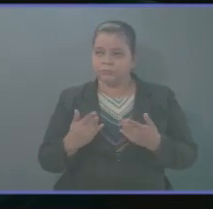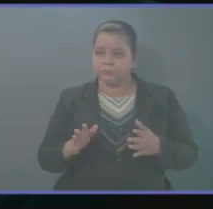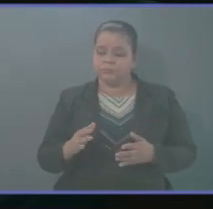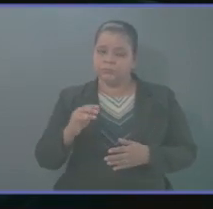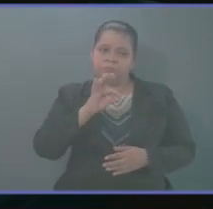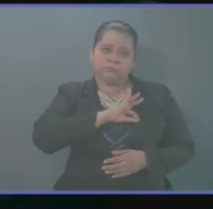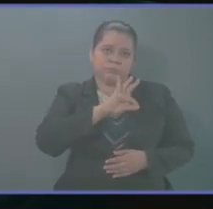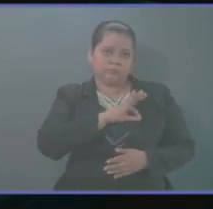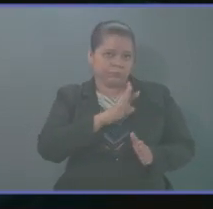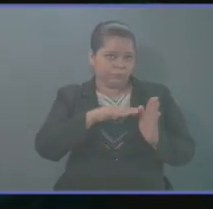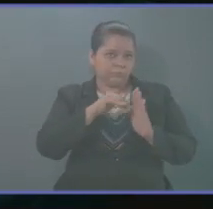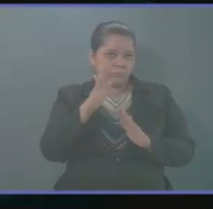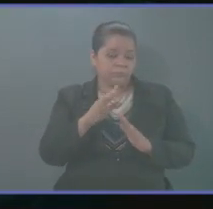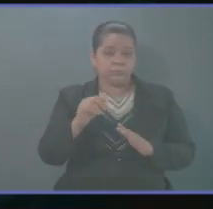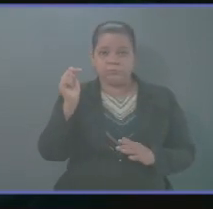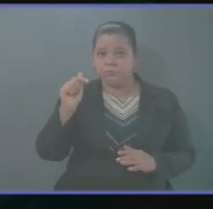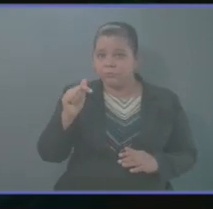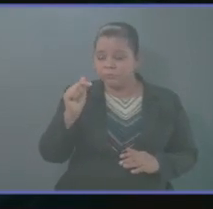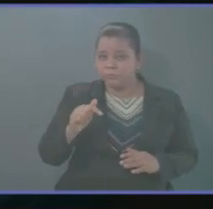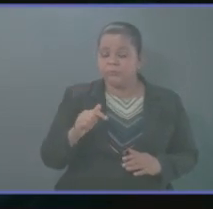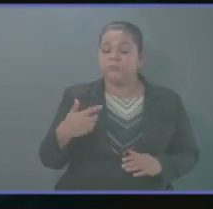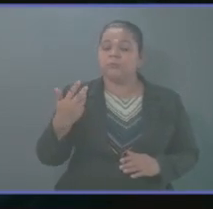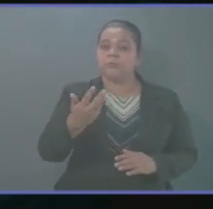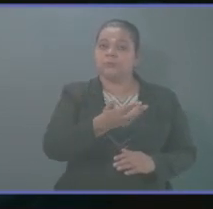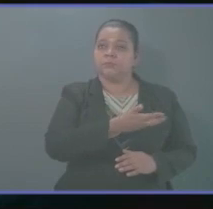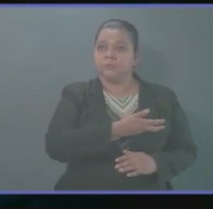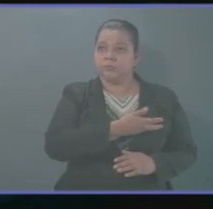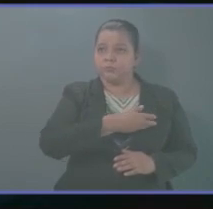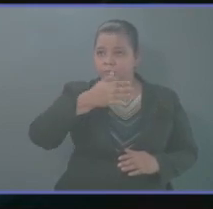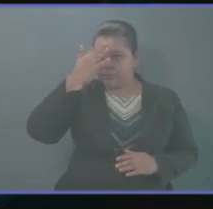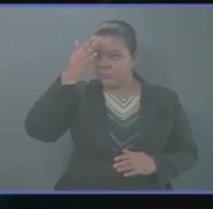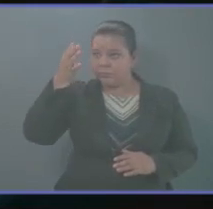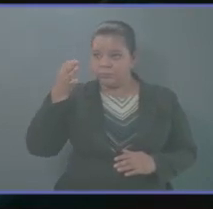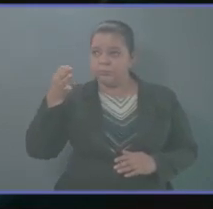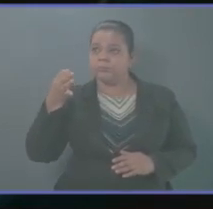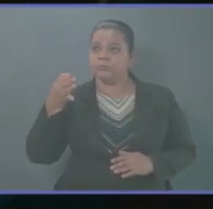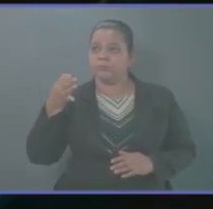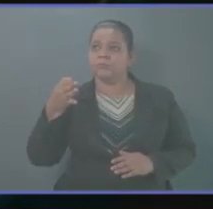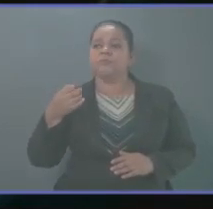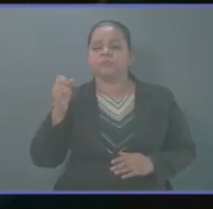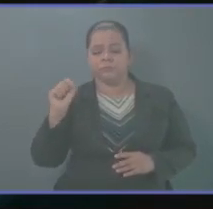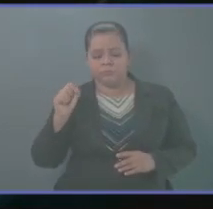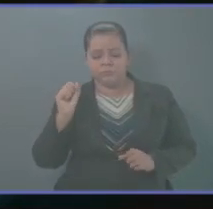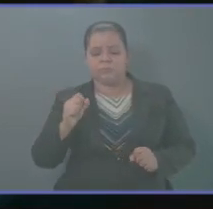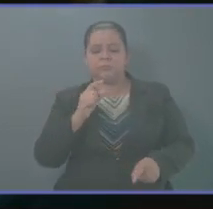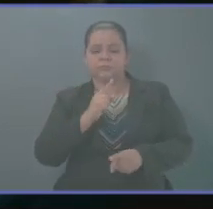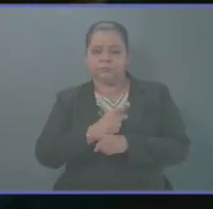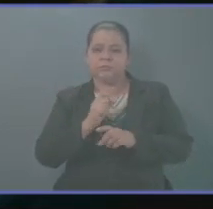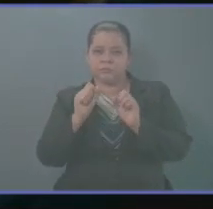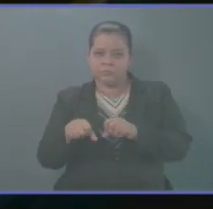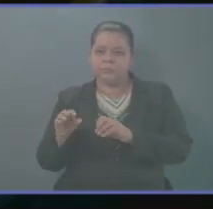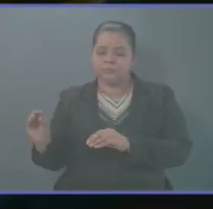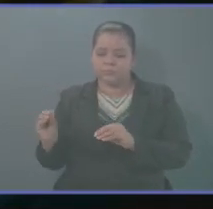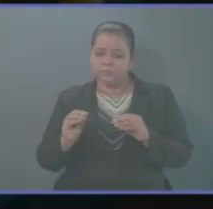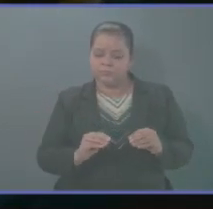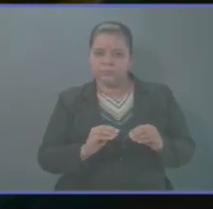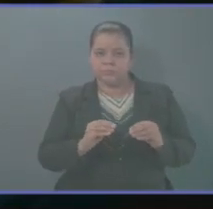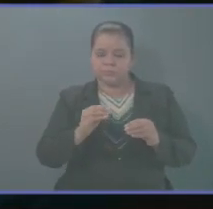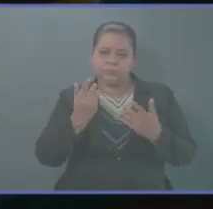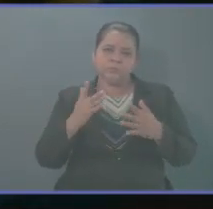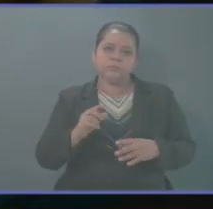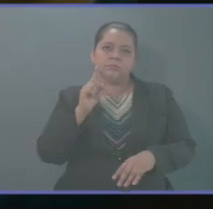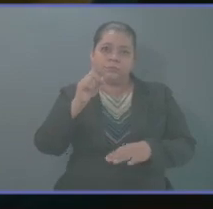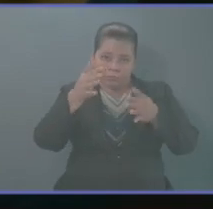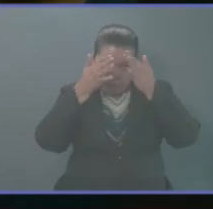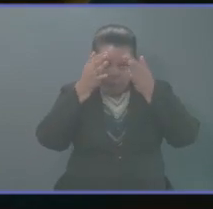beneficio extra. Es por eso que yo creo que sí es pertinente incluso de sacar ese